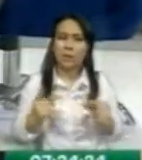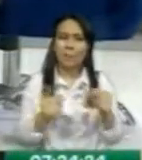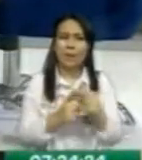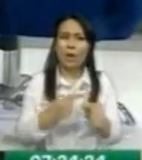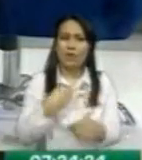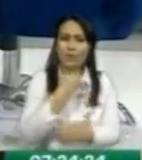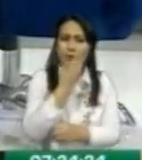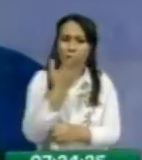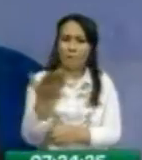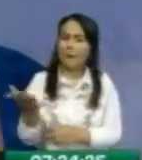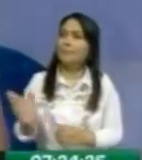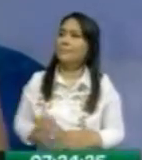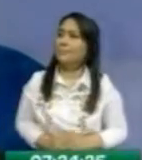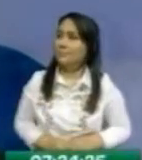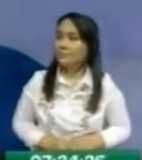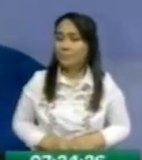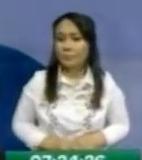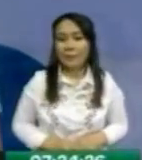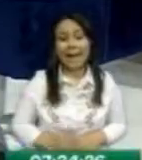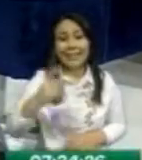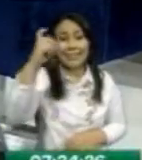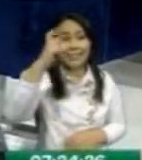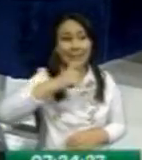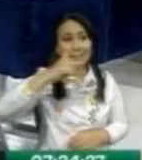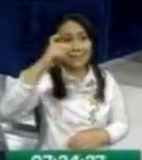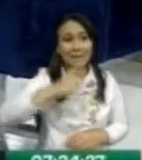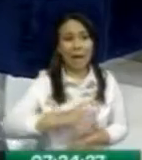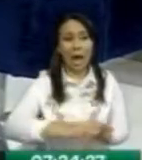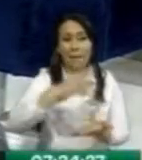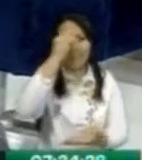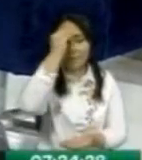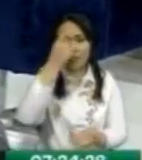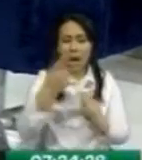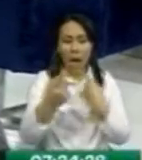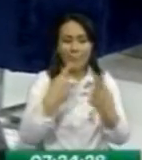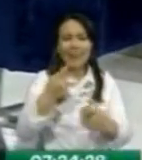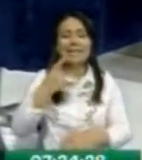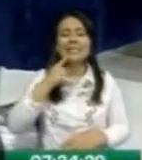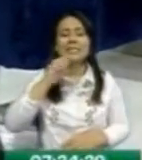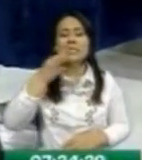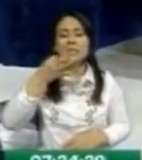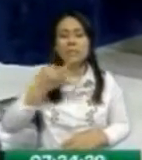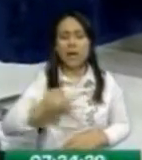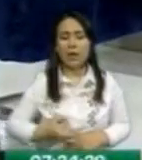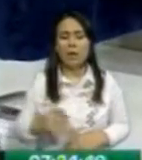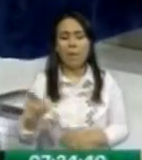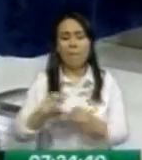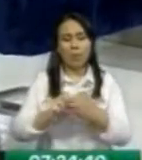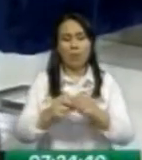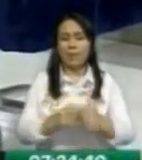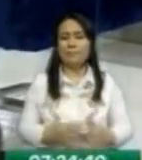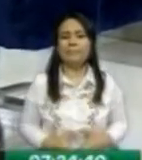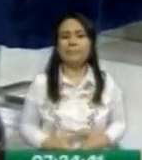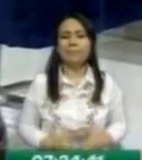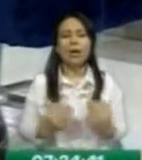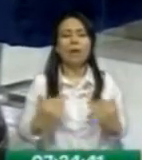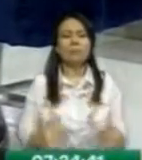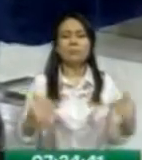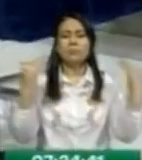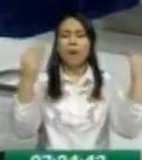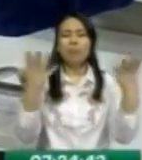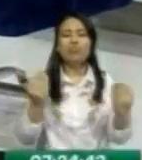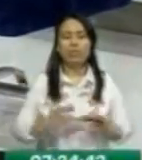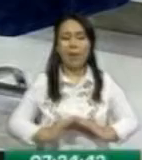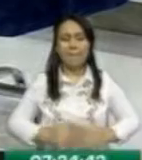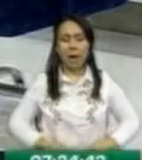un comentario final, amables televidentes, la necesidad de ir a un debate serio de este problema, la alta incidencia de